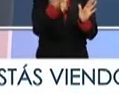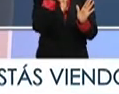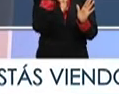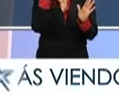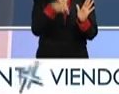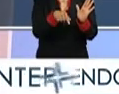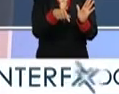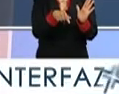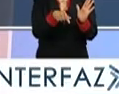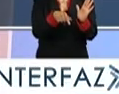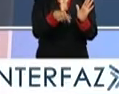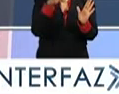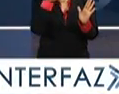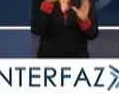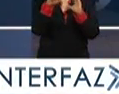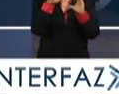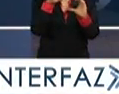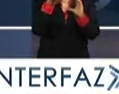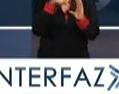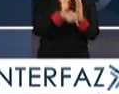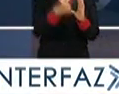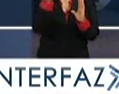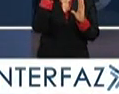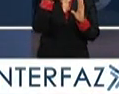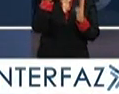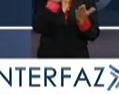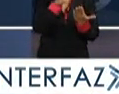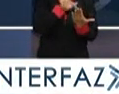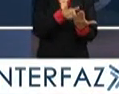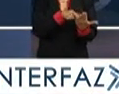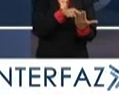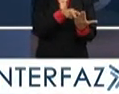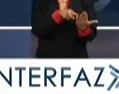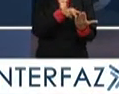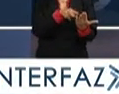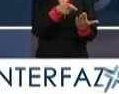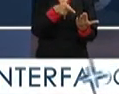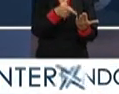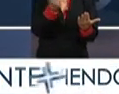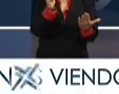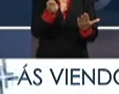escuela de comunicación, y era generar humanistas